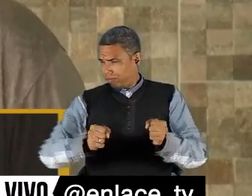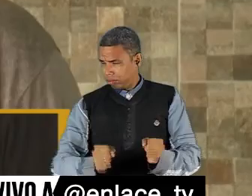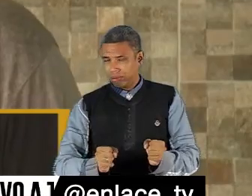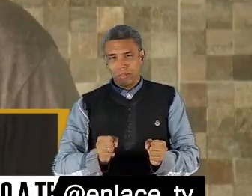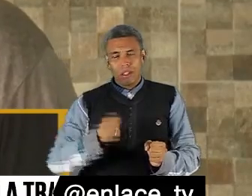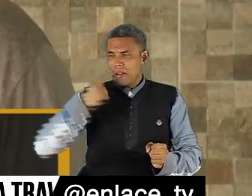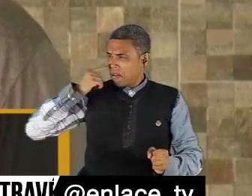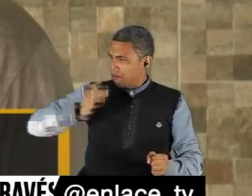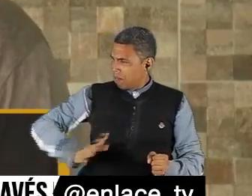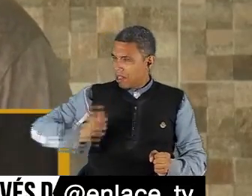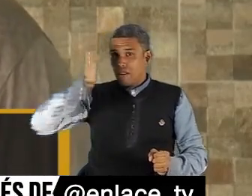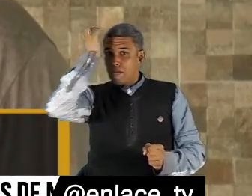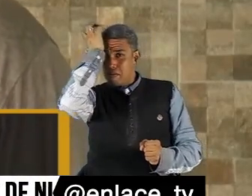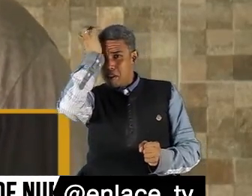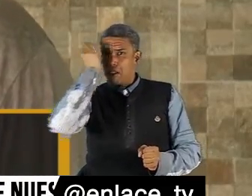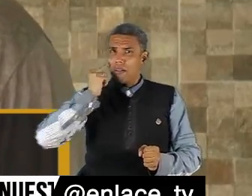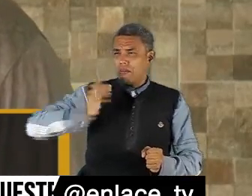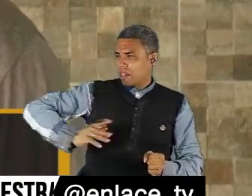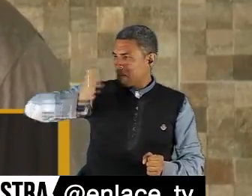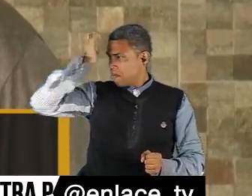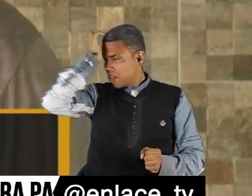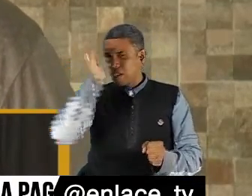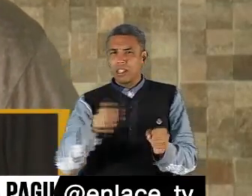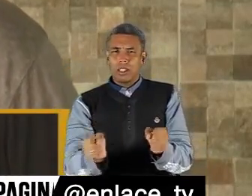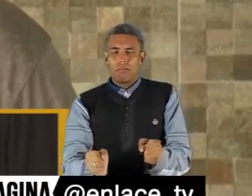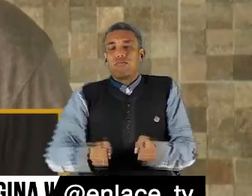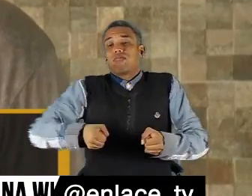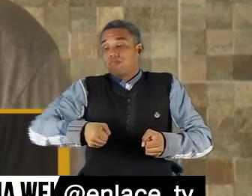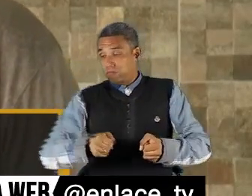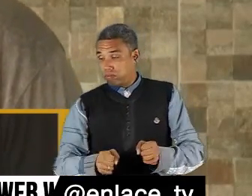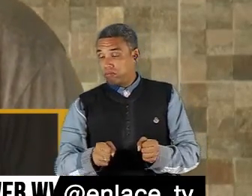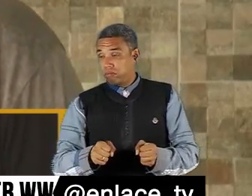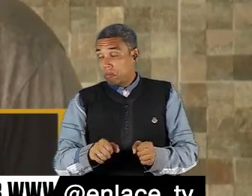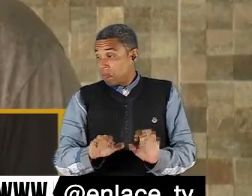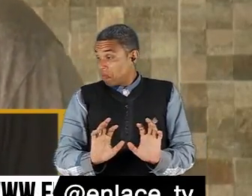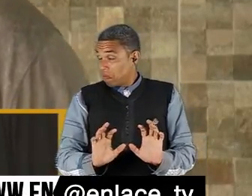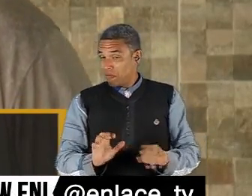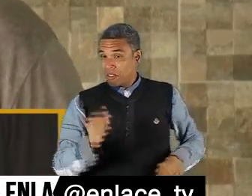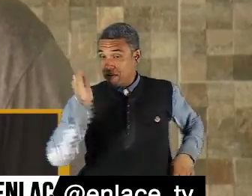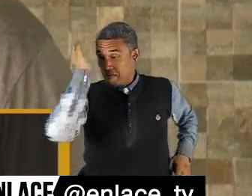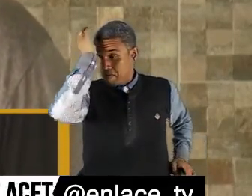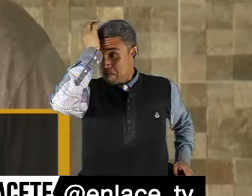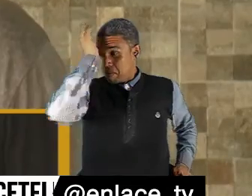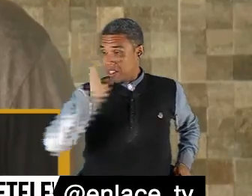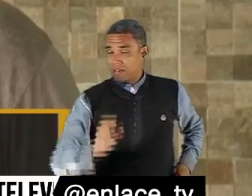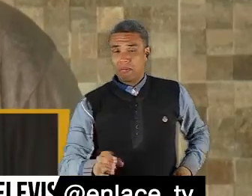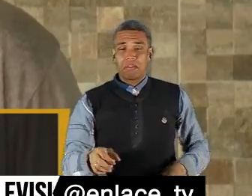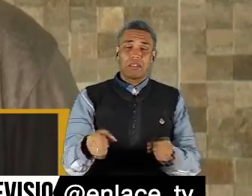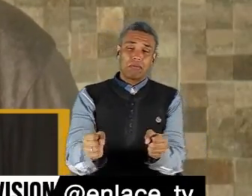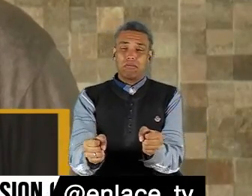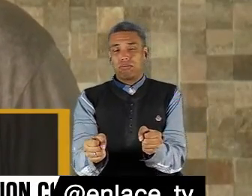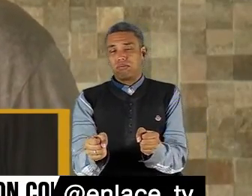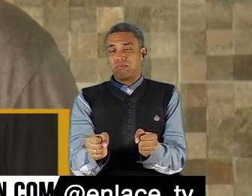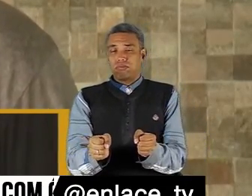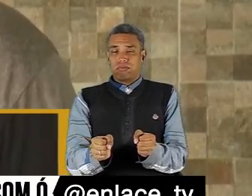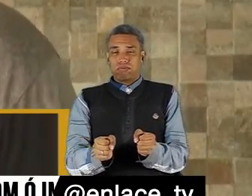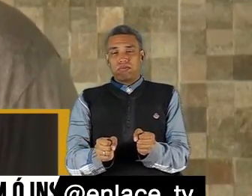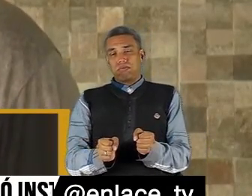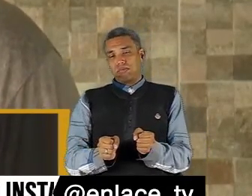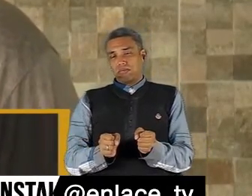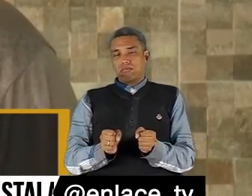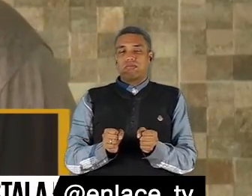sobre la calle colocan piedras para jugar en la vía, pero vio que la gente, ya salió una persona, digamos, un